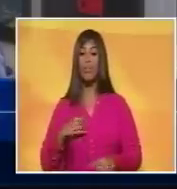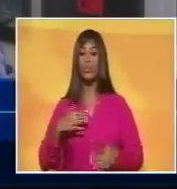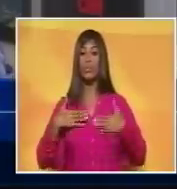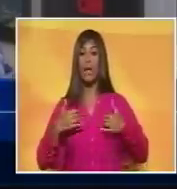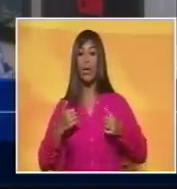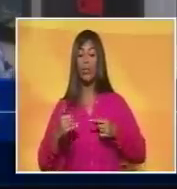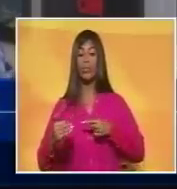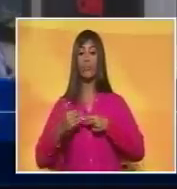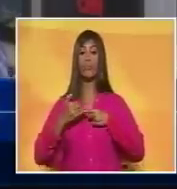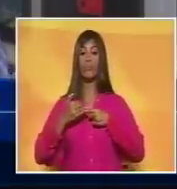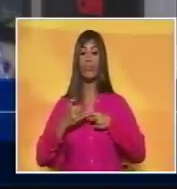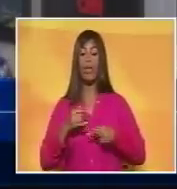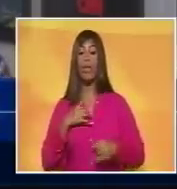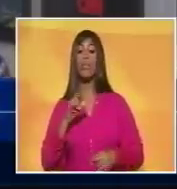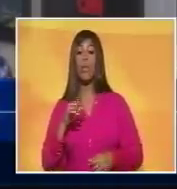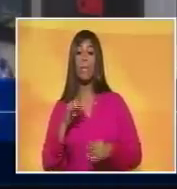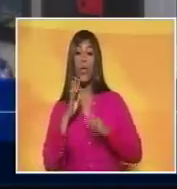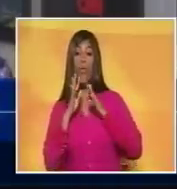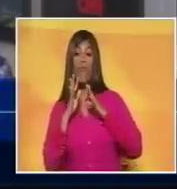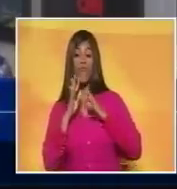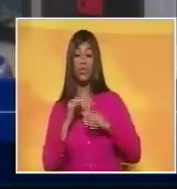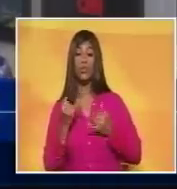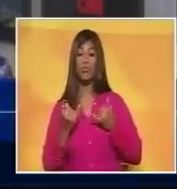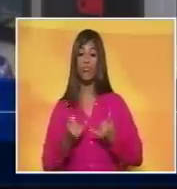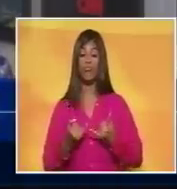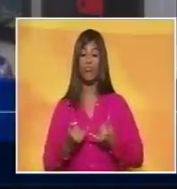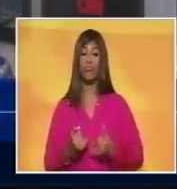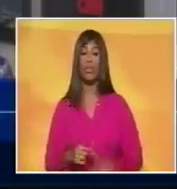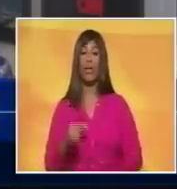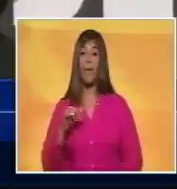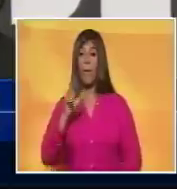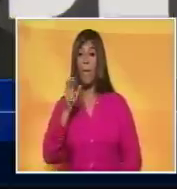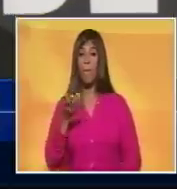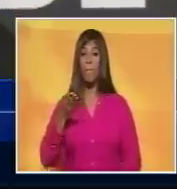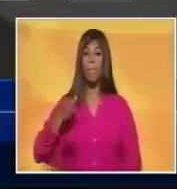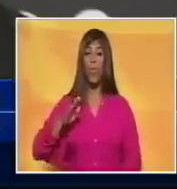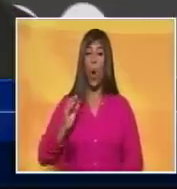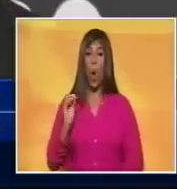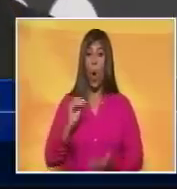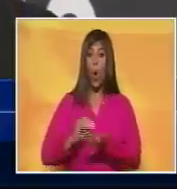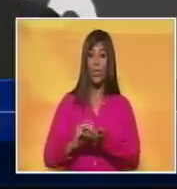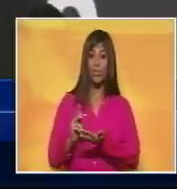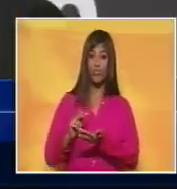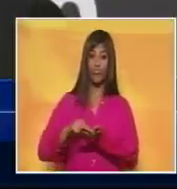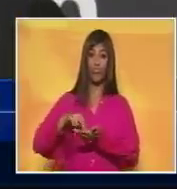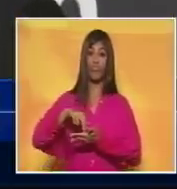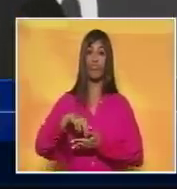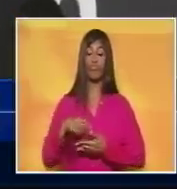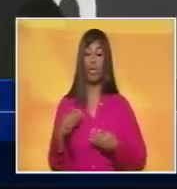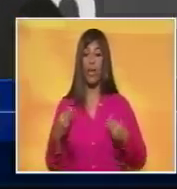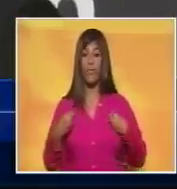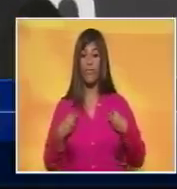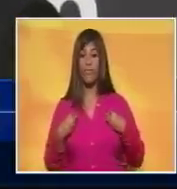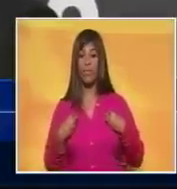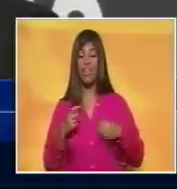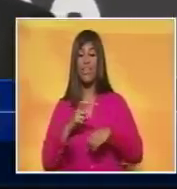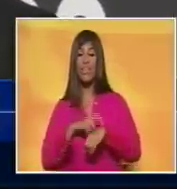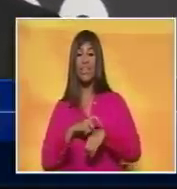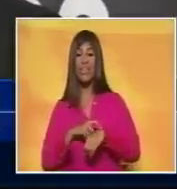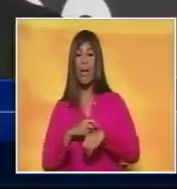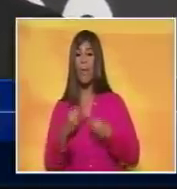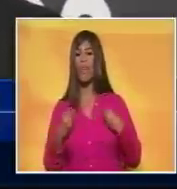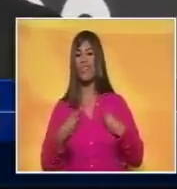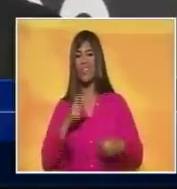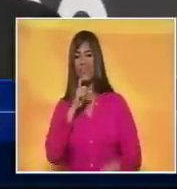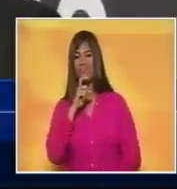salud. Incluso confesó que el momento en el que su personaje murió y resucitó en la serie no tuvo un buen tiempo en su